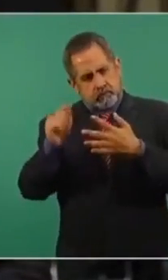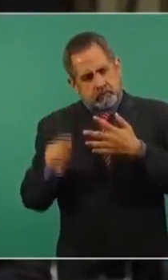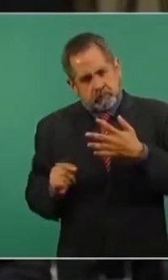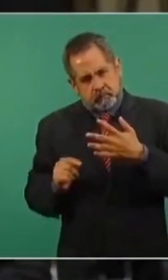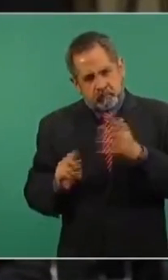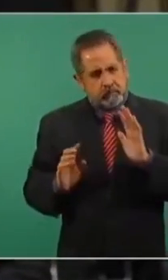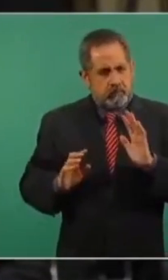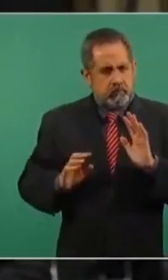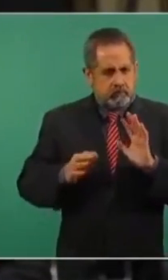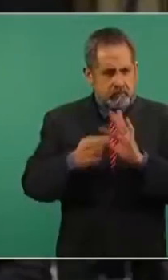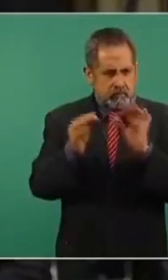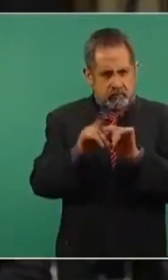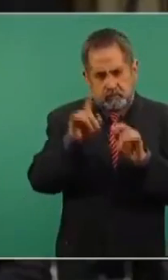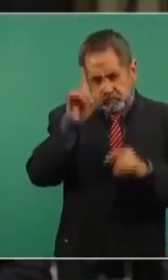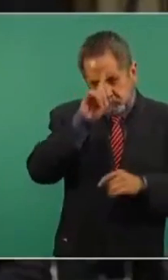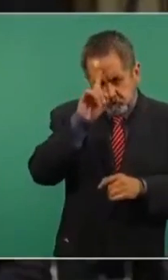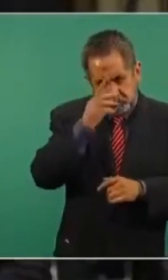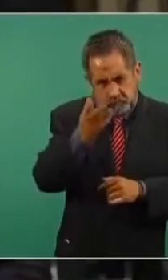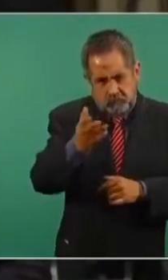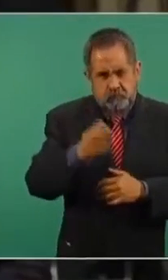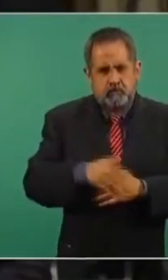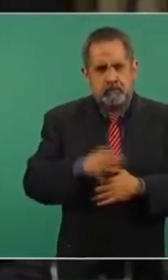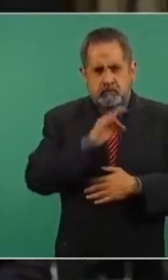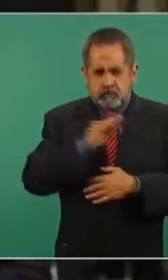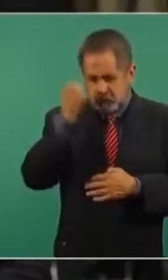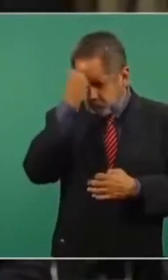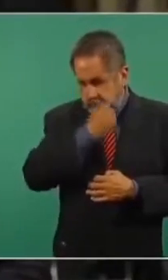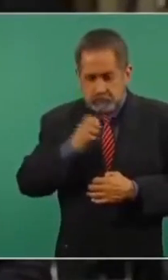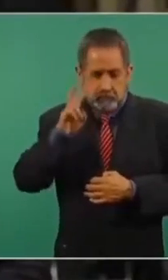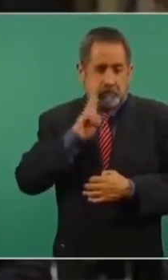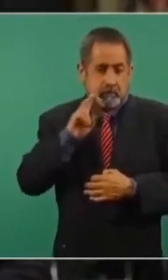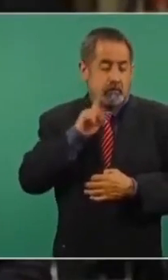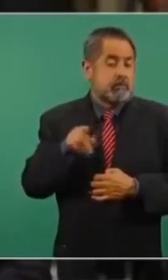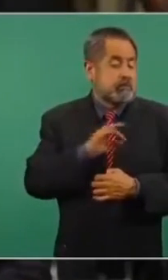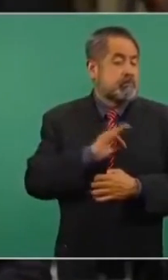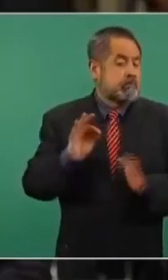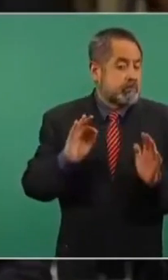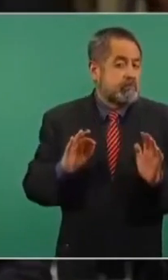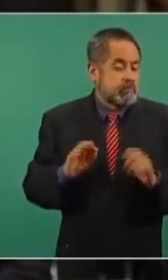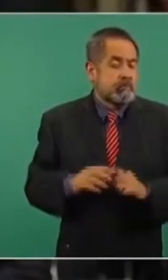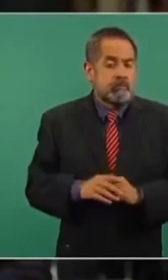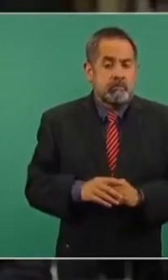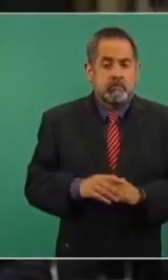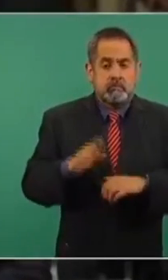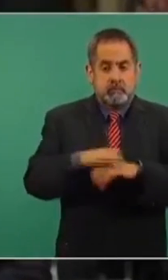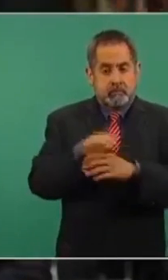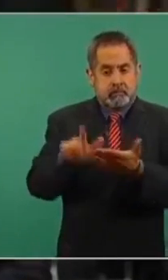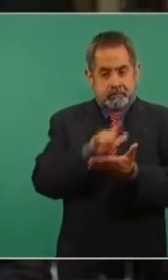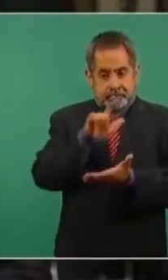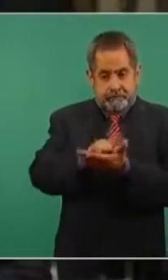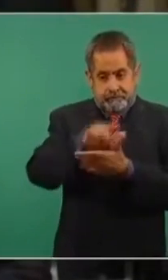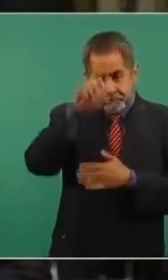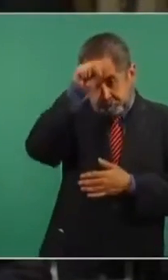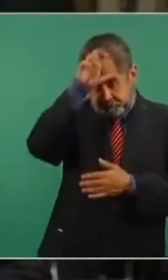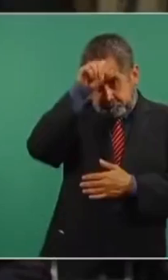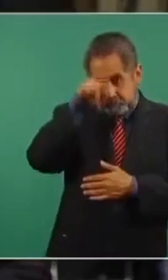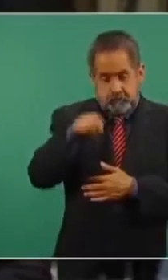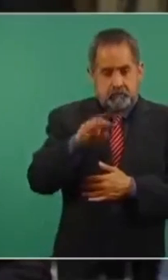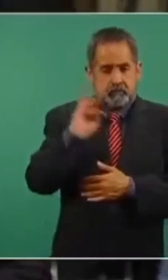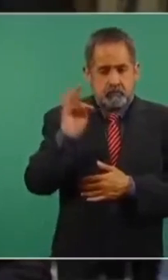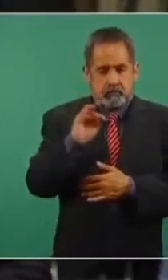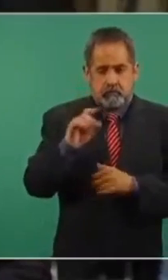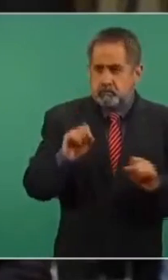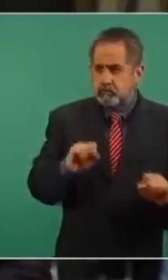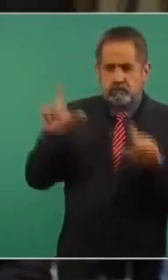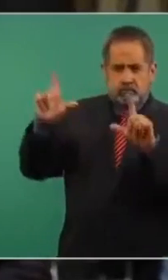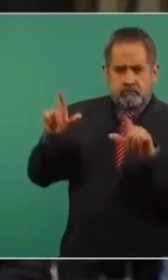que es nada más una sugerencia que se pueda revisar, porque precisamente esta ley minera, si usted lo